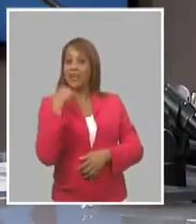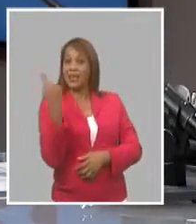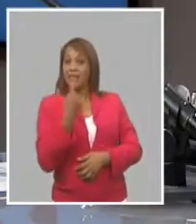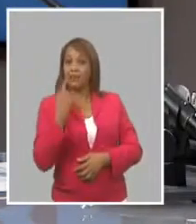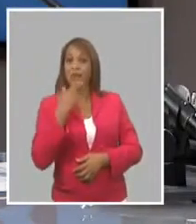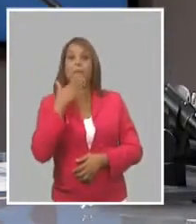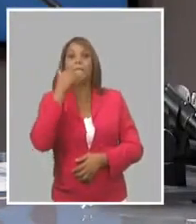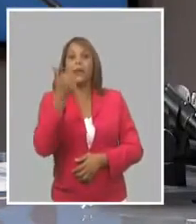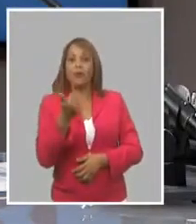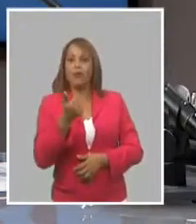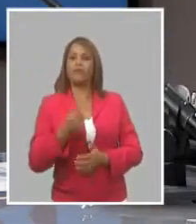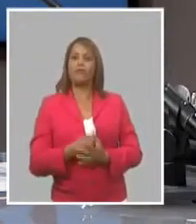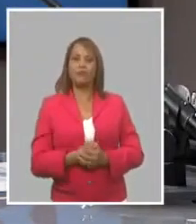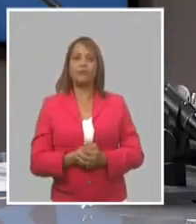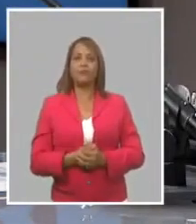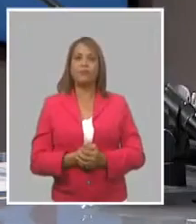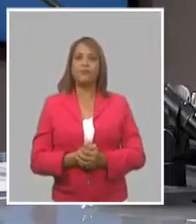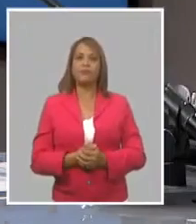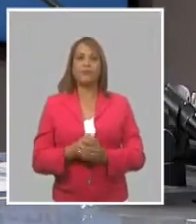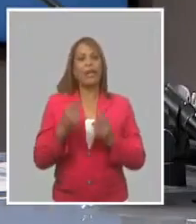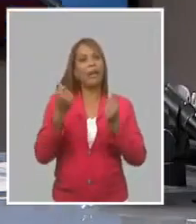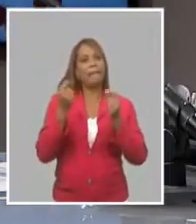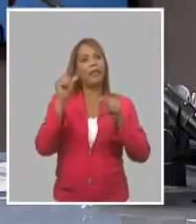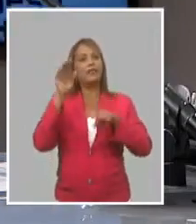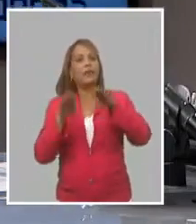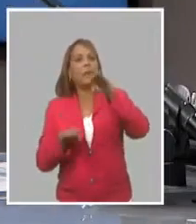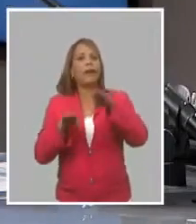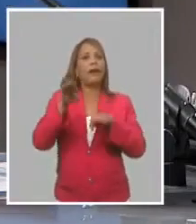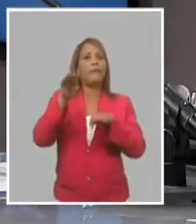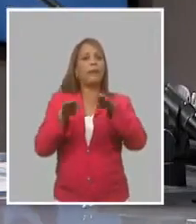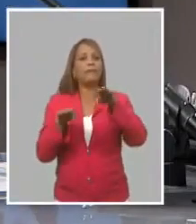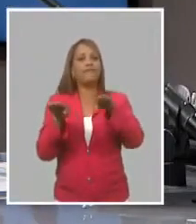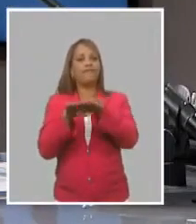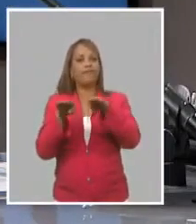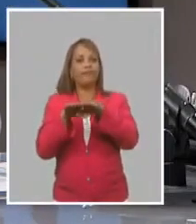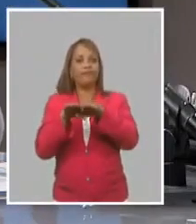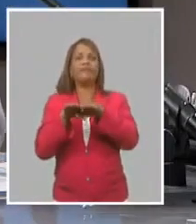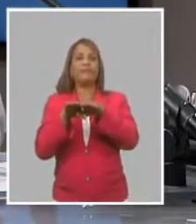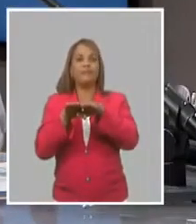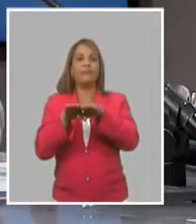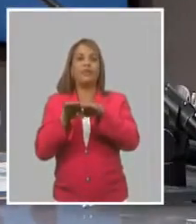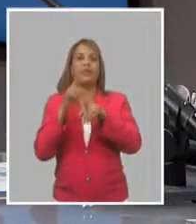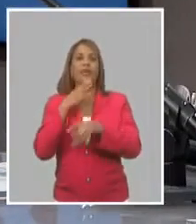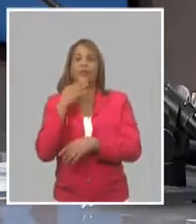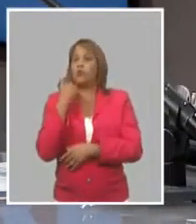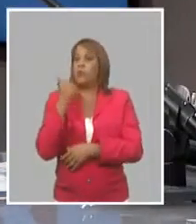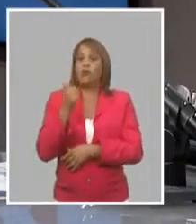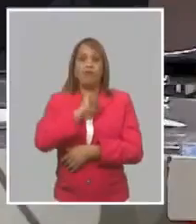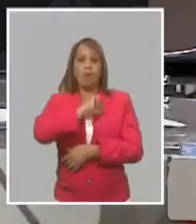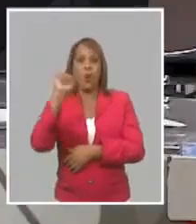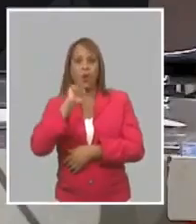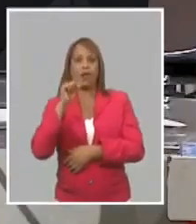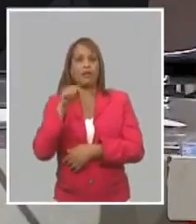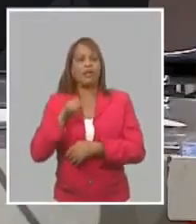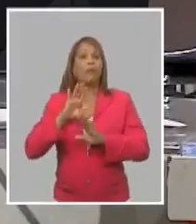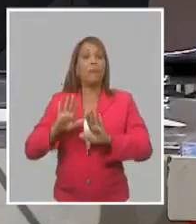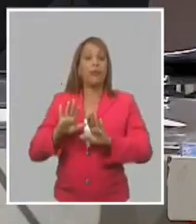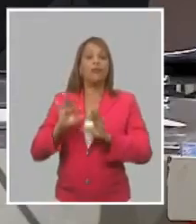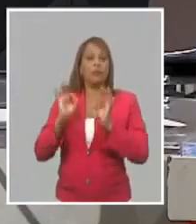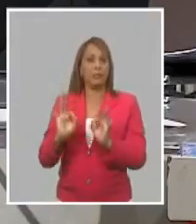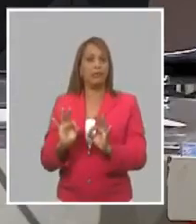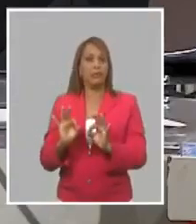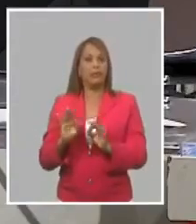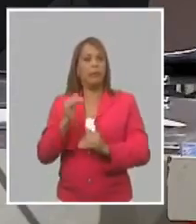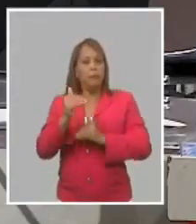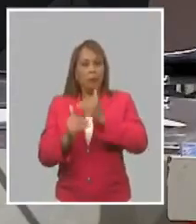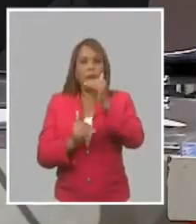dice una corrección de precios relativos. Y me parece, Randy, que es el efecto más grande que estamos esperando.